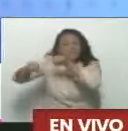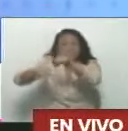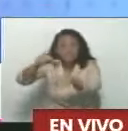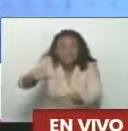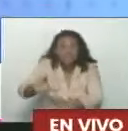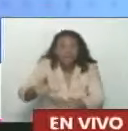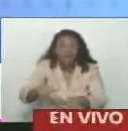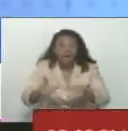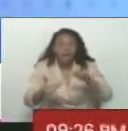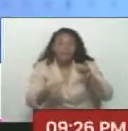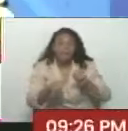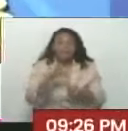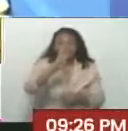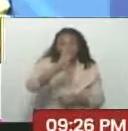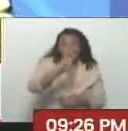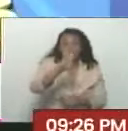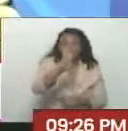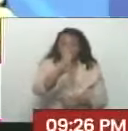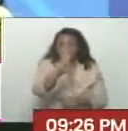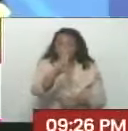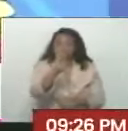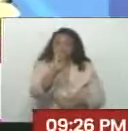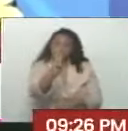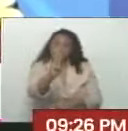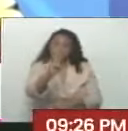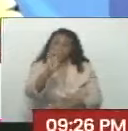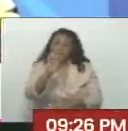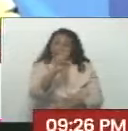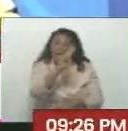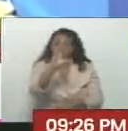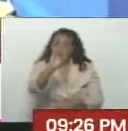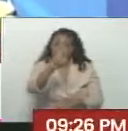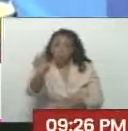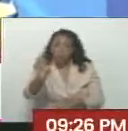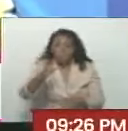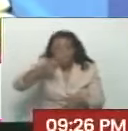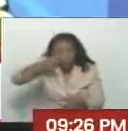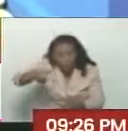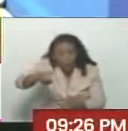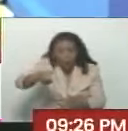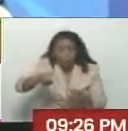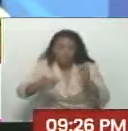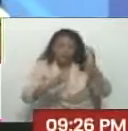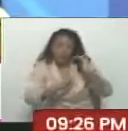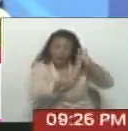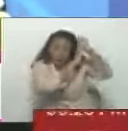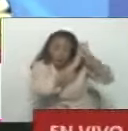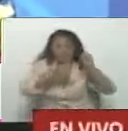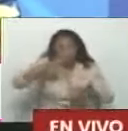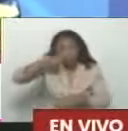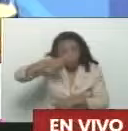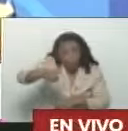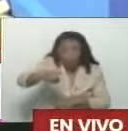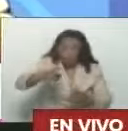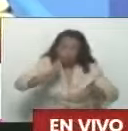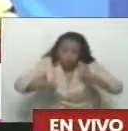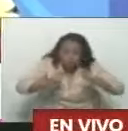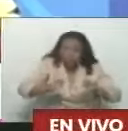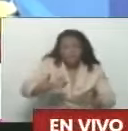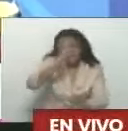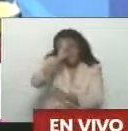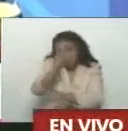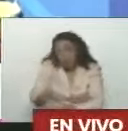Sí. Capatá y perrero. Sí, sí, eso viene. Y nosotros le rendimos, nuevamente le digo, tributo al